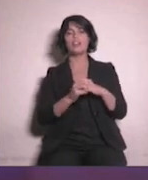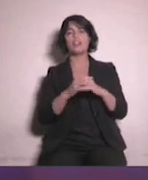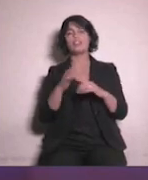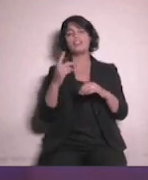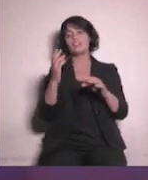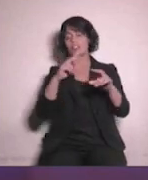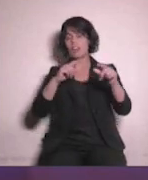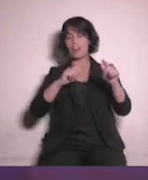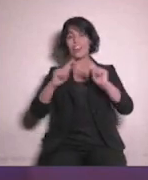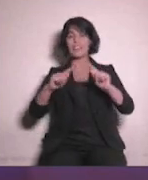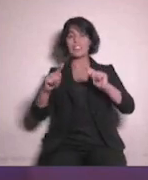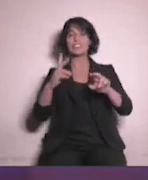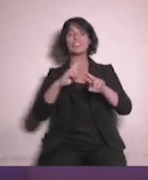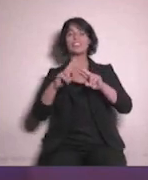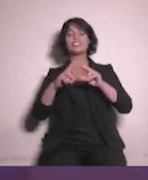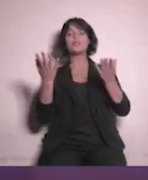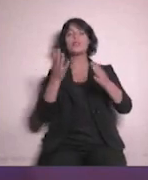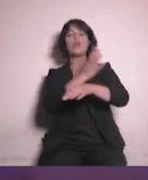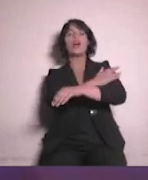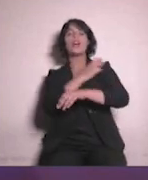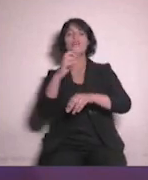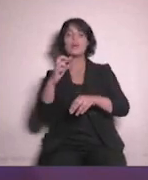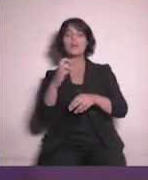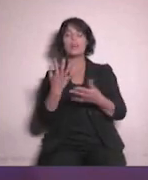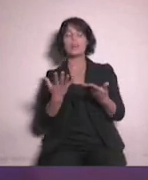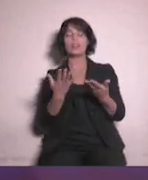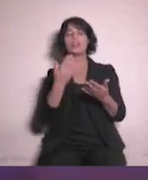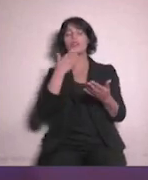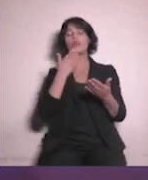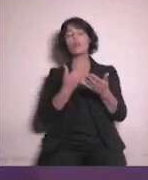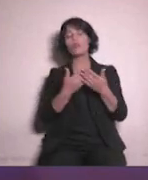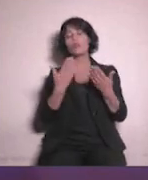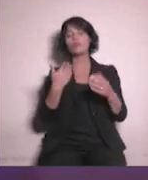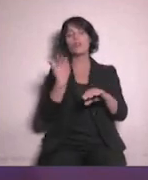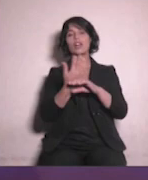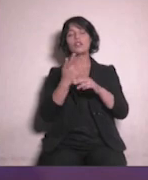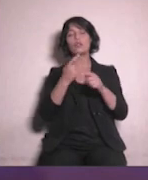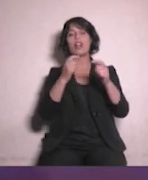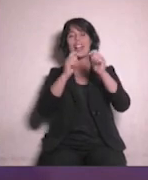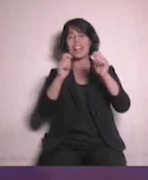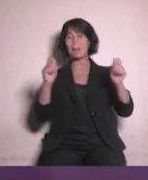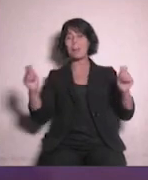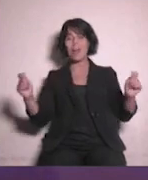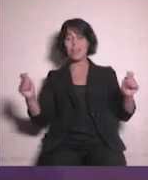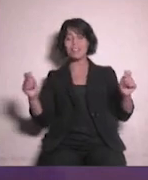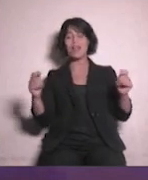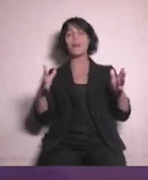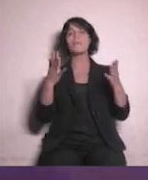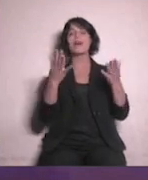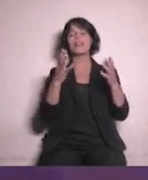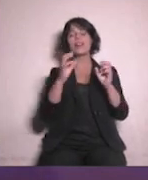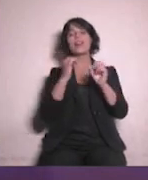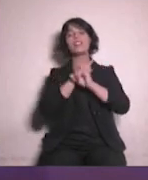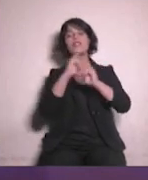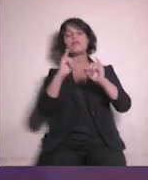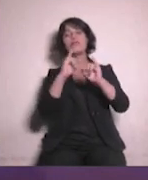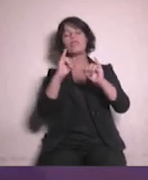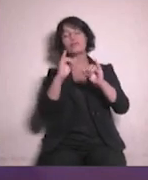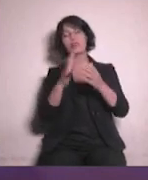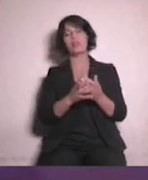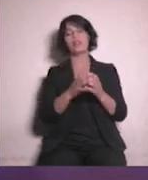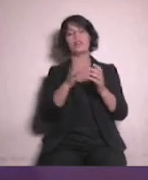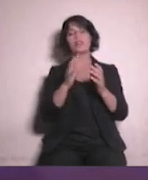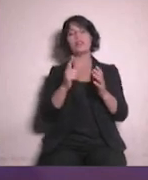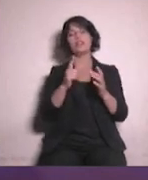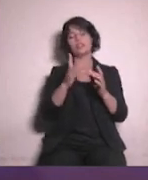AFP y que responde a un mandato legal, más cuando existe una campaña articulada para desinformar y predisponer a la